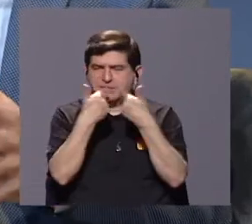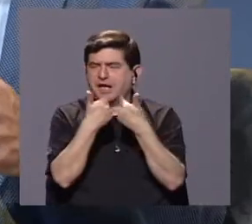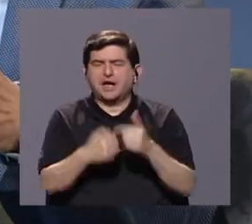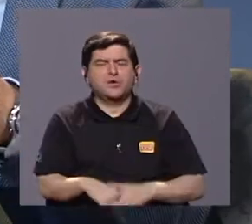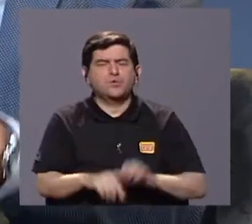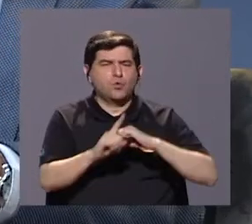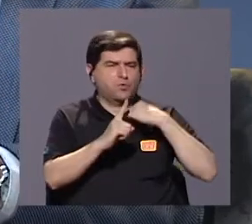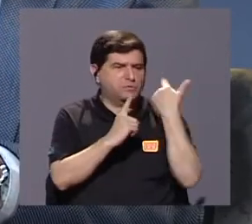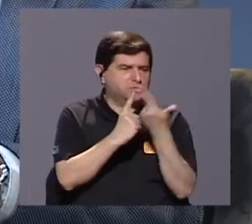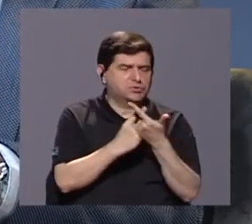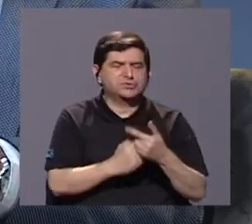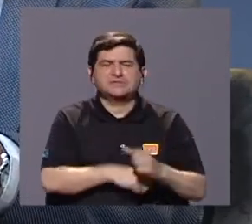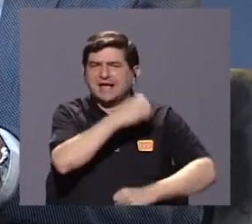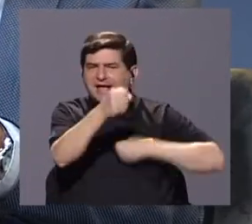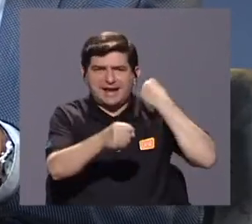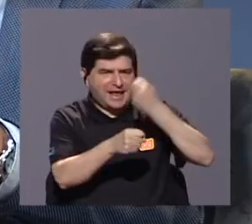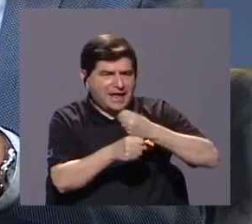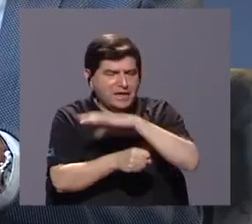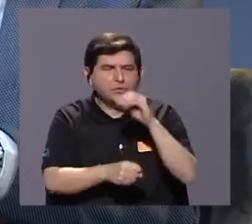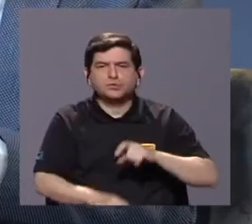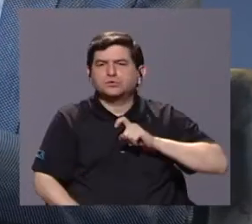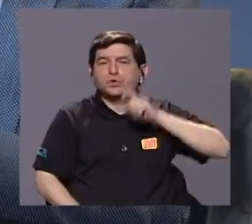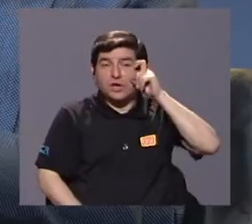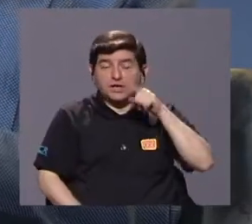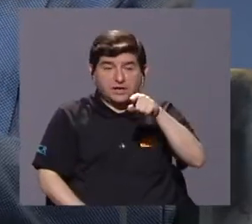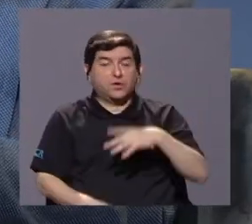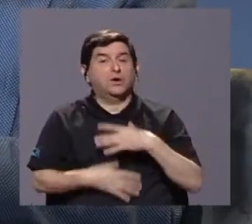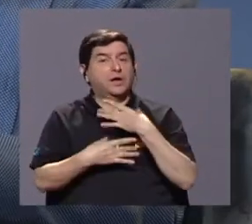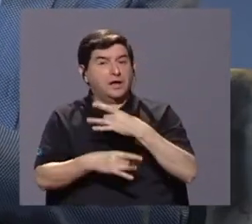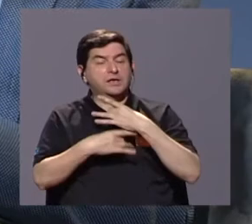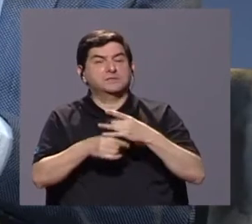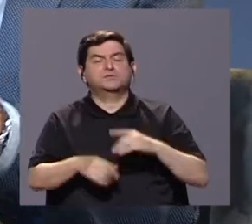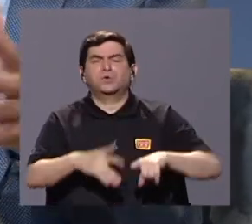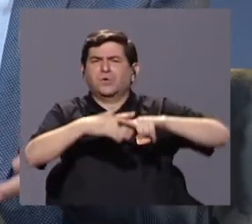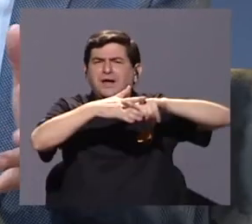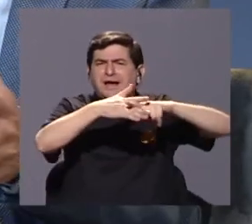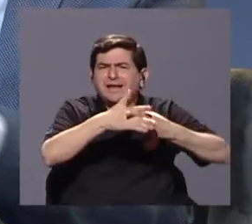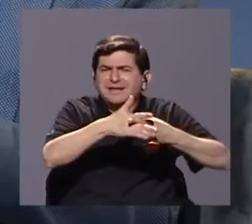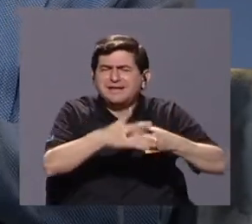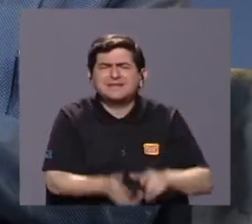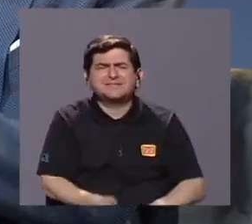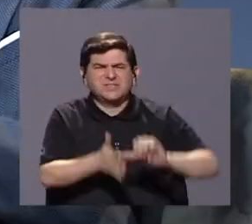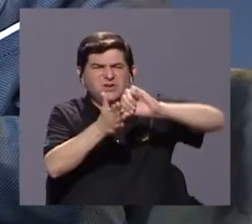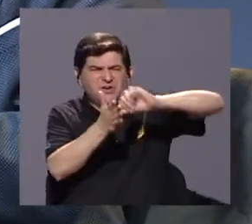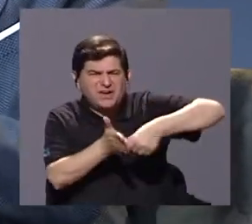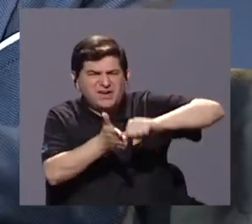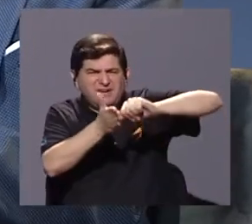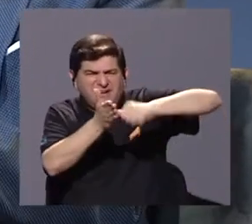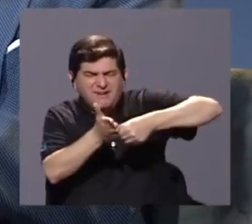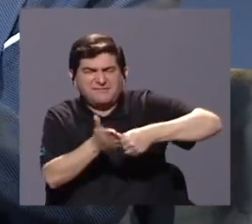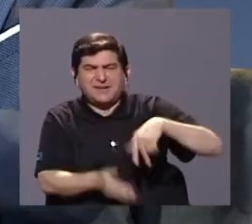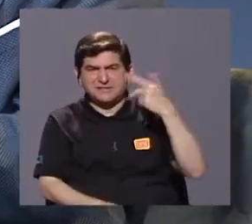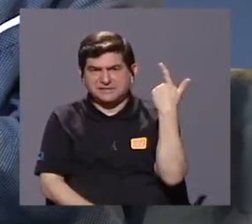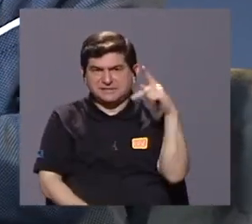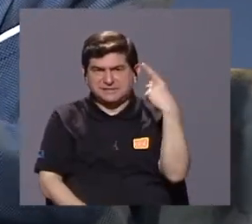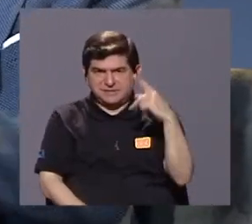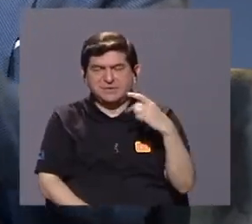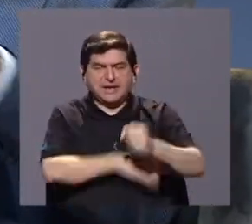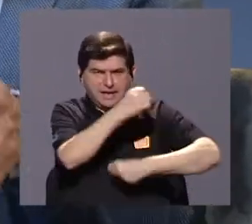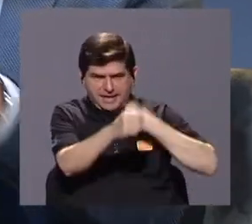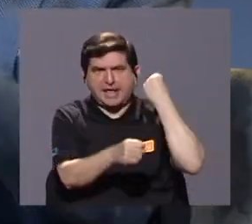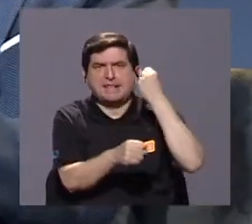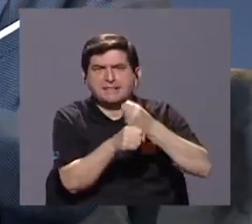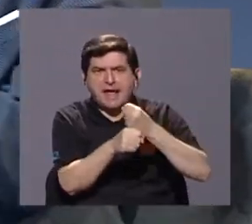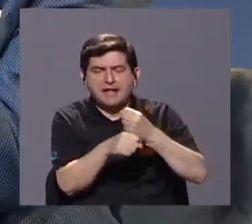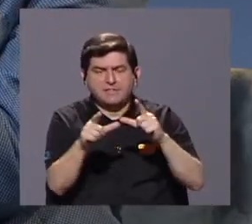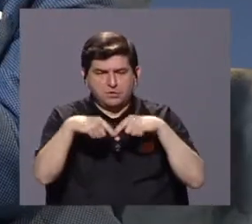edad ni género. Estos son conceptos interesantes porque al principio nos insistían de que había un riesgo etario, un